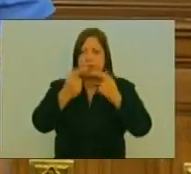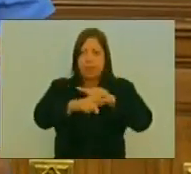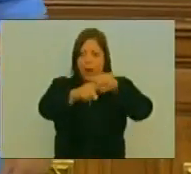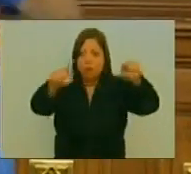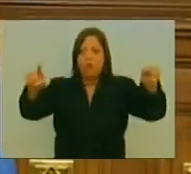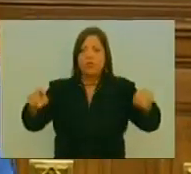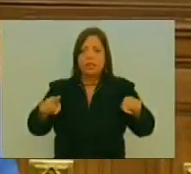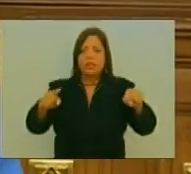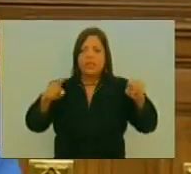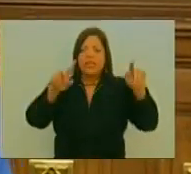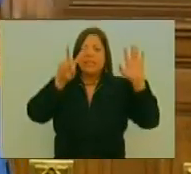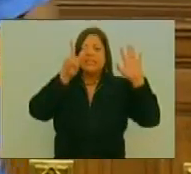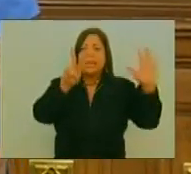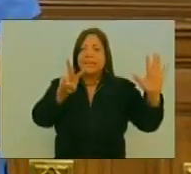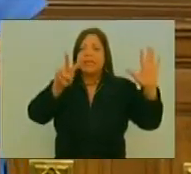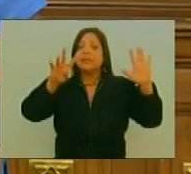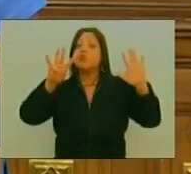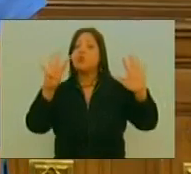79